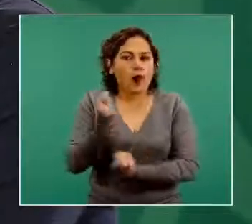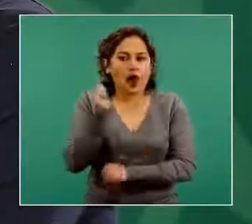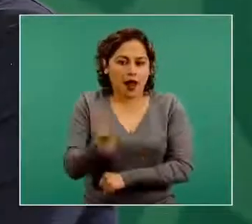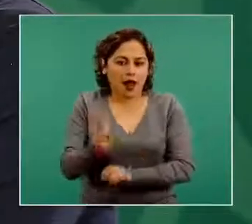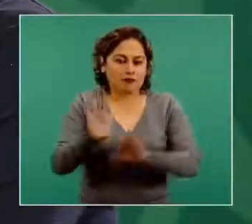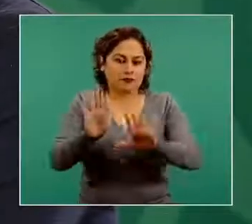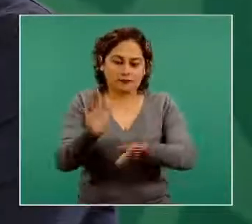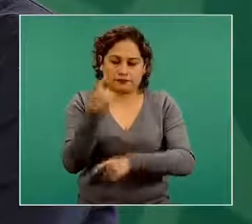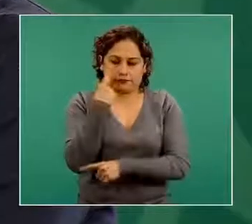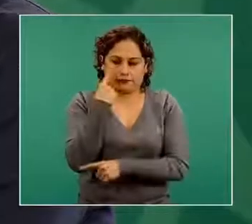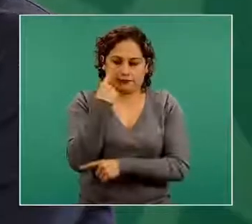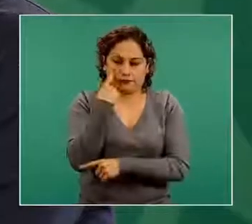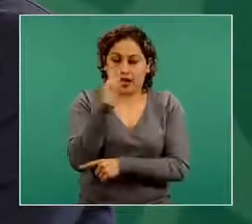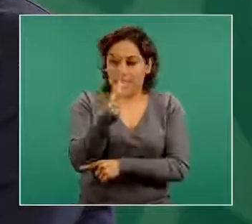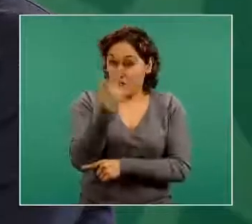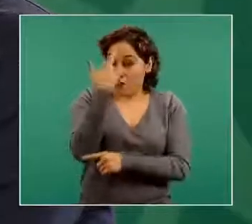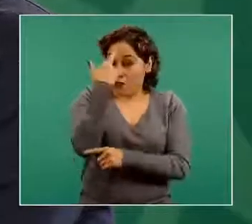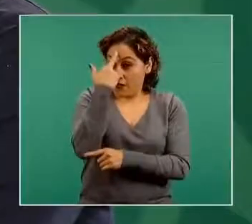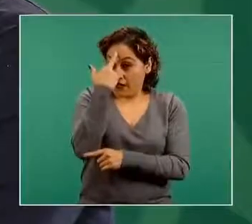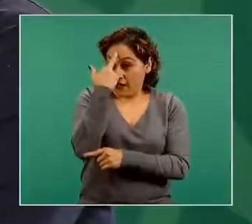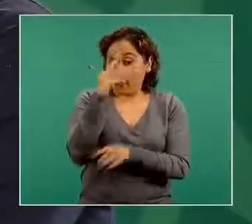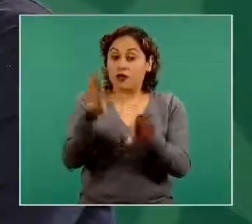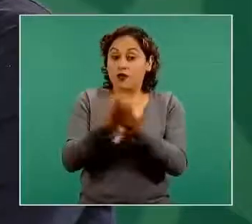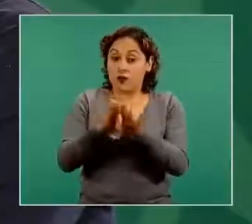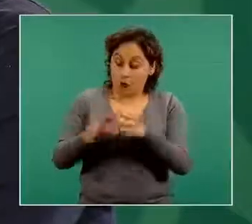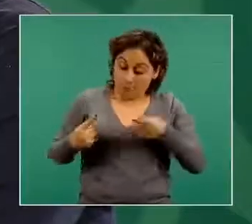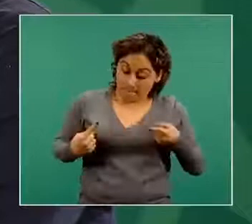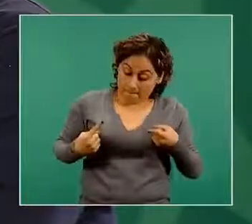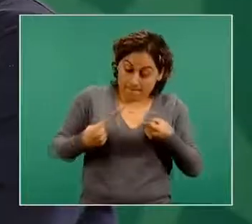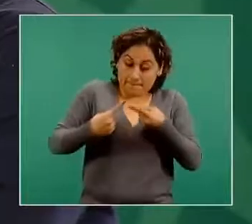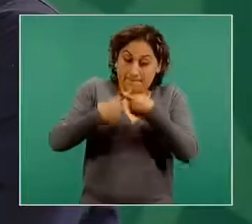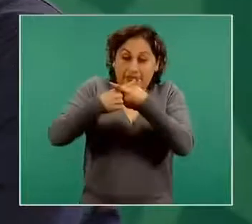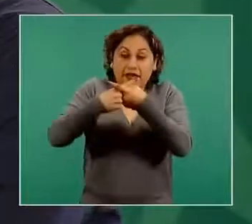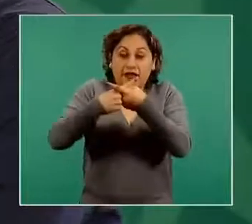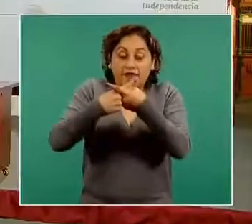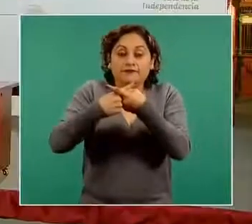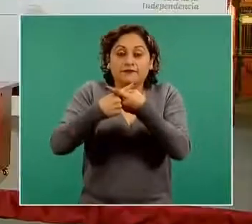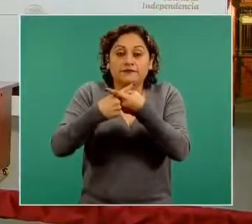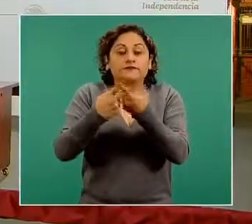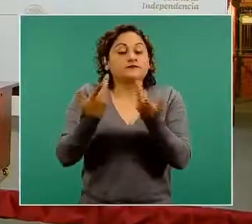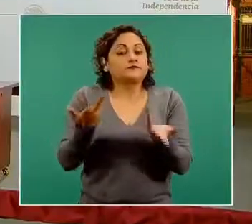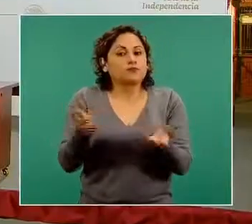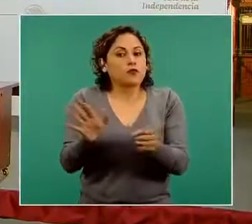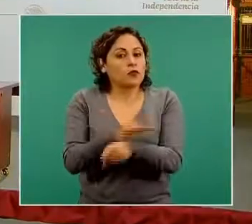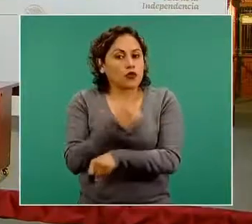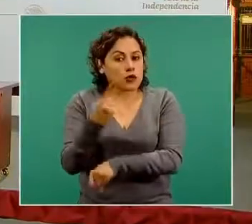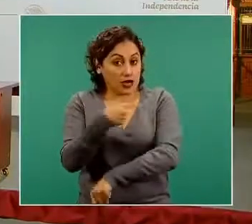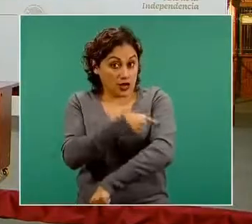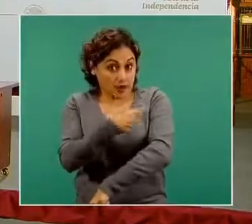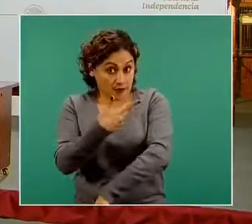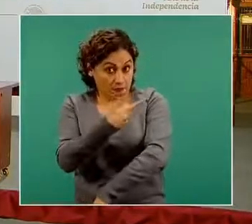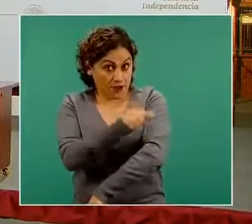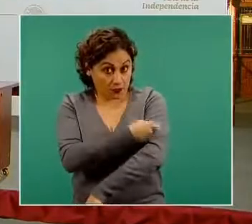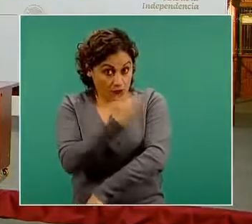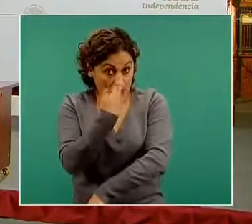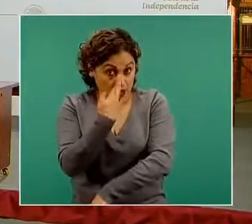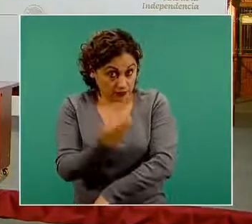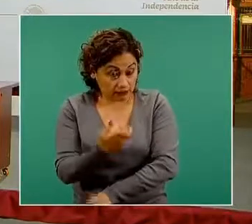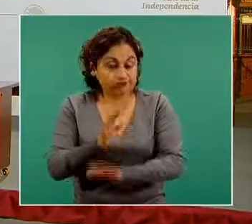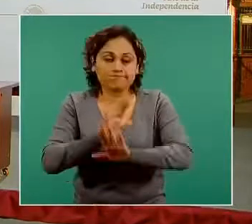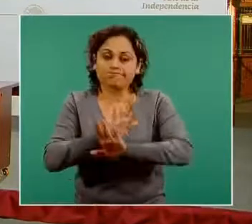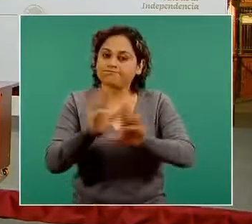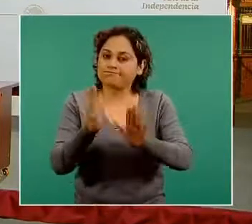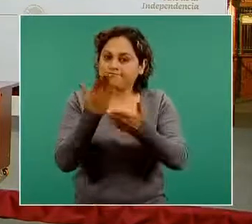momento decir que este choque o reacción anafiláctica estuvo relacionado con la vacuna, hay todo un